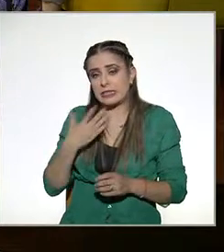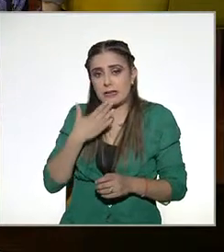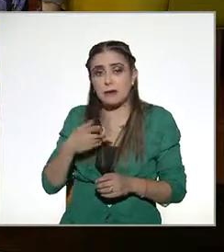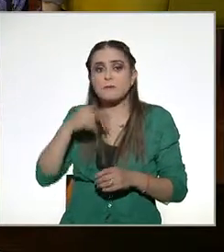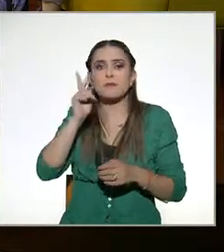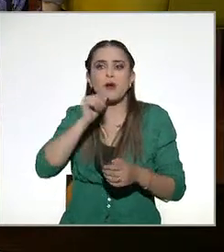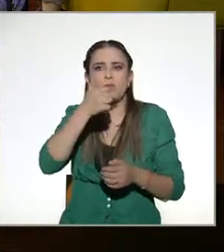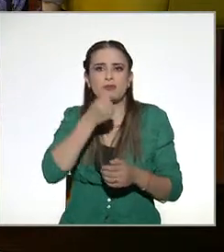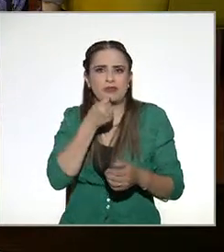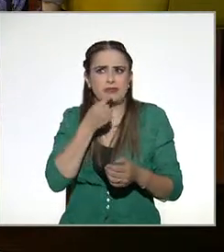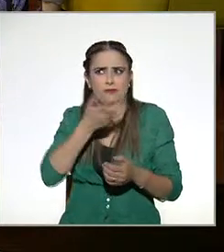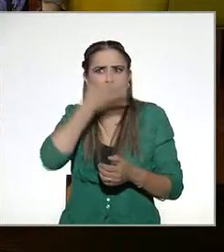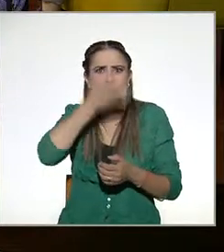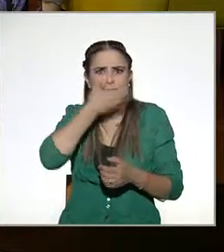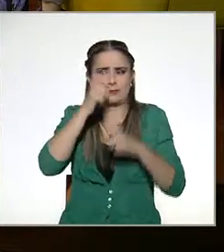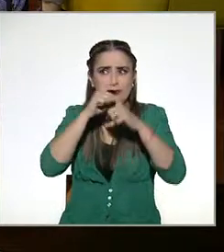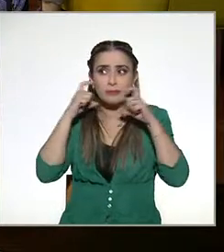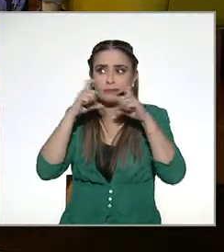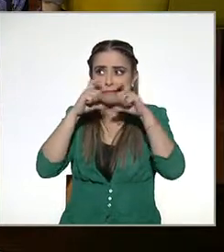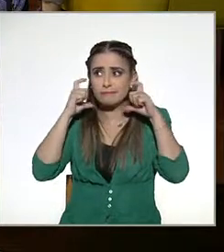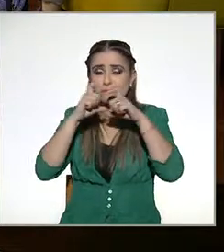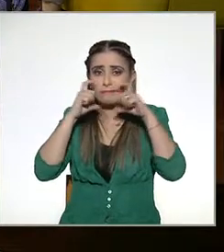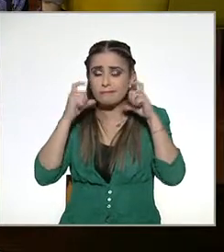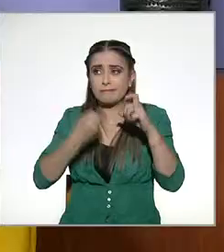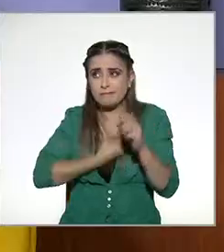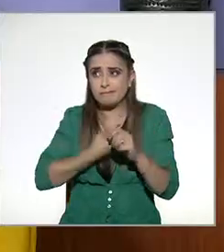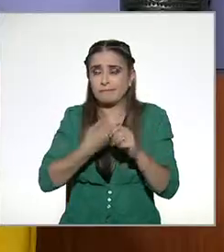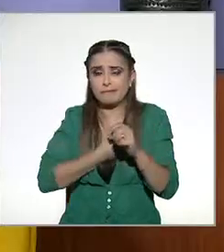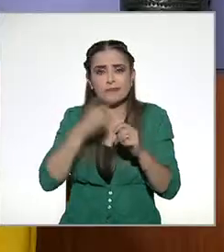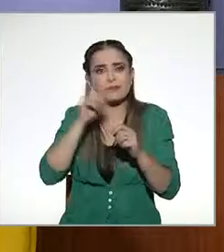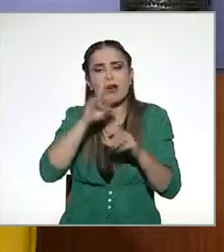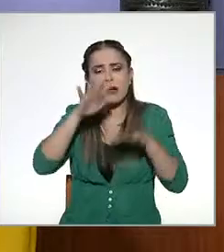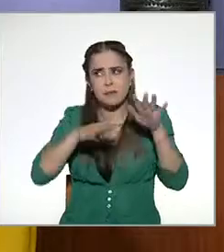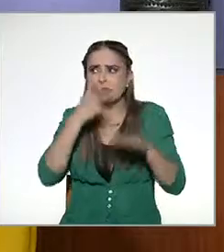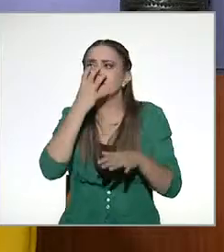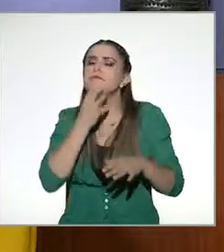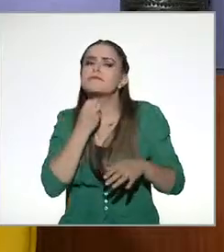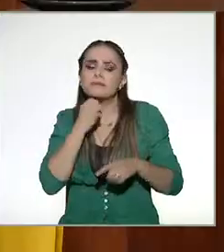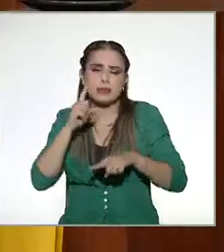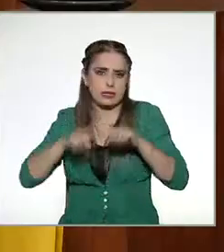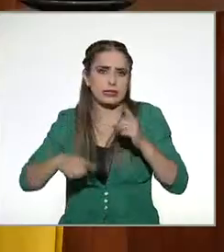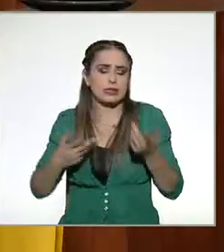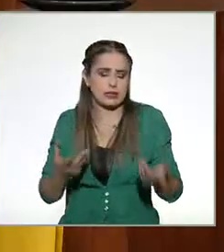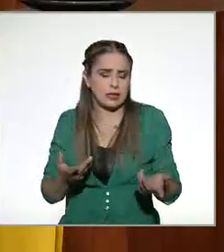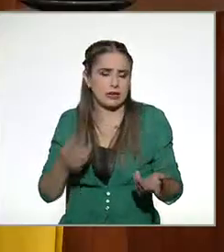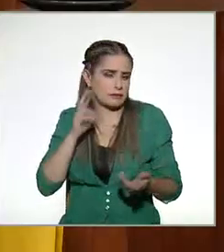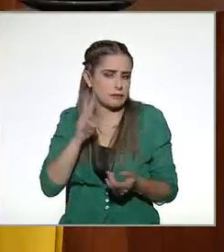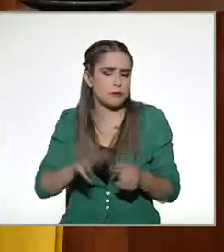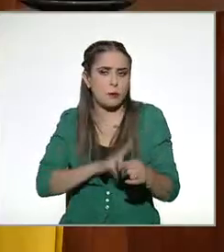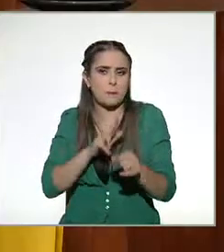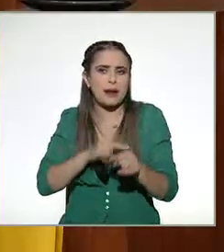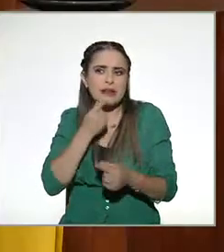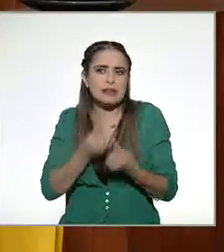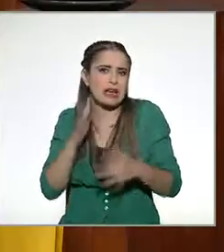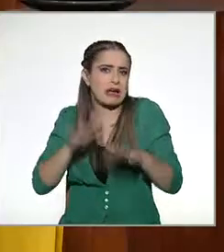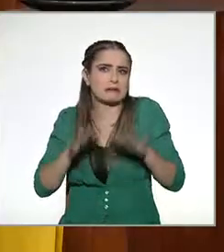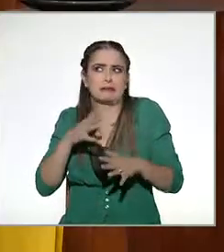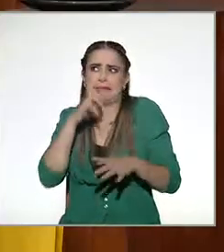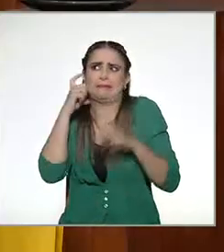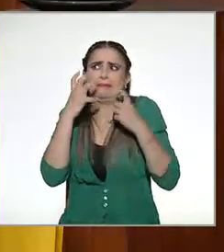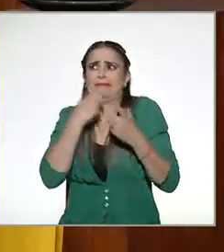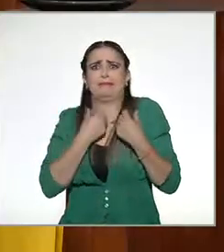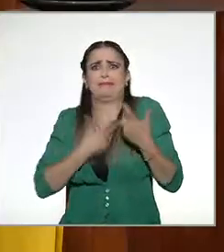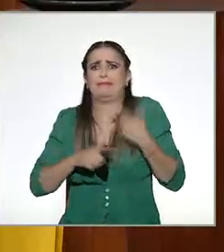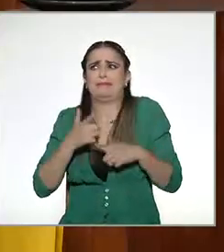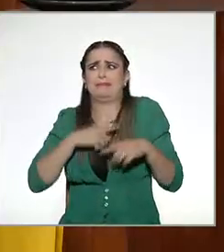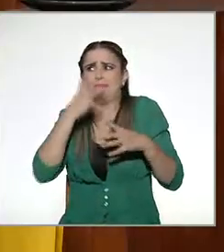que quien esté permanentemente resistiéndose a esa experiencia. Claro, eso es muy bueno. Y también, por ejemplo, niños, ¿no? Que, este, por ejemplo, esto que